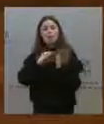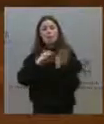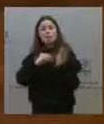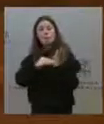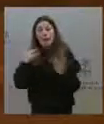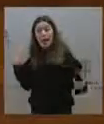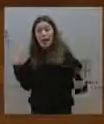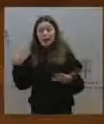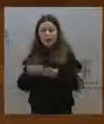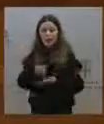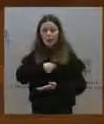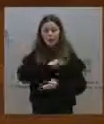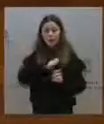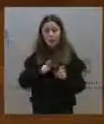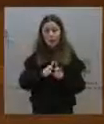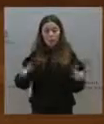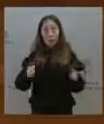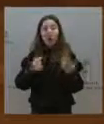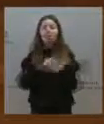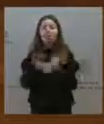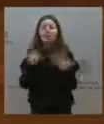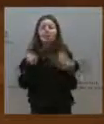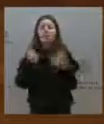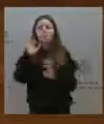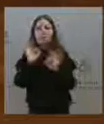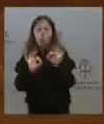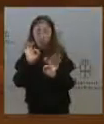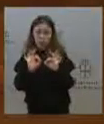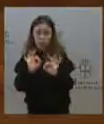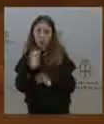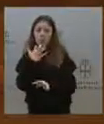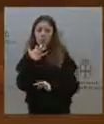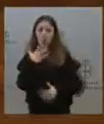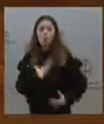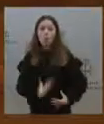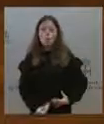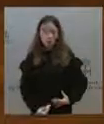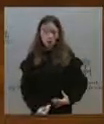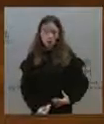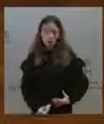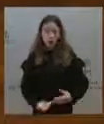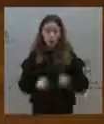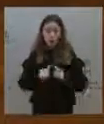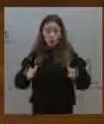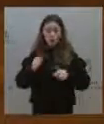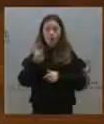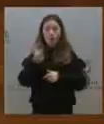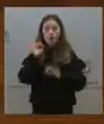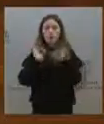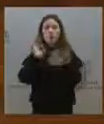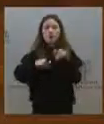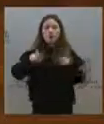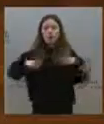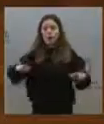16%. Casos como Murcia, por ejemplo, ha crecido un 20% la población en Murcia. ¿Por qué Asturias no puede crecer en